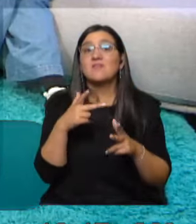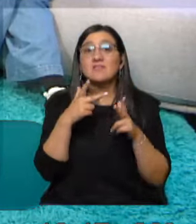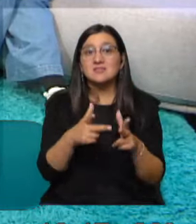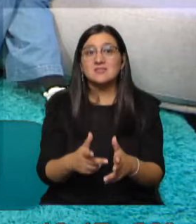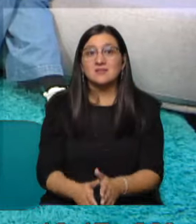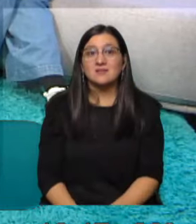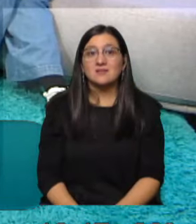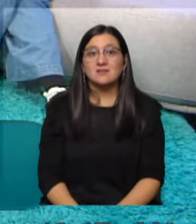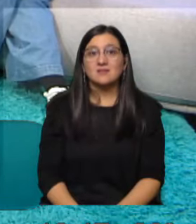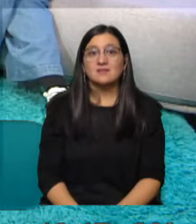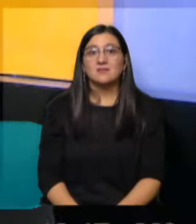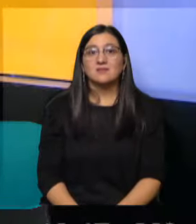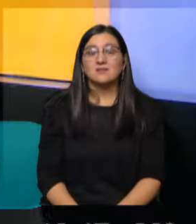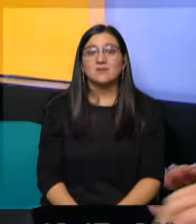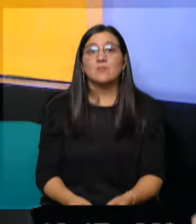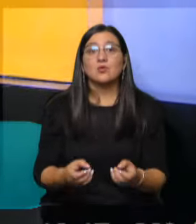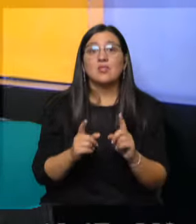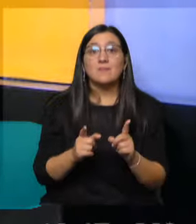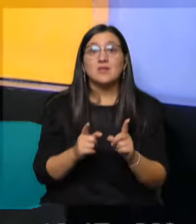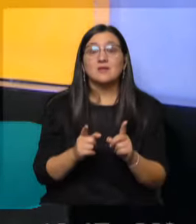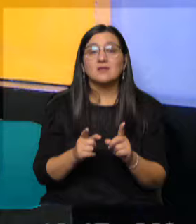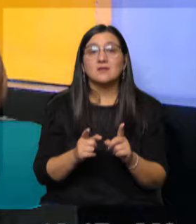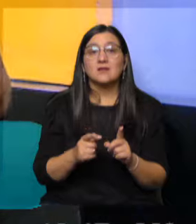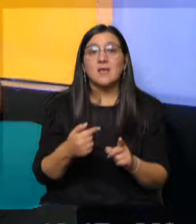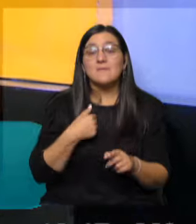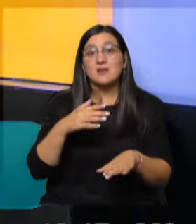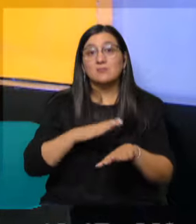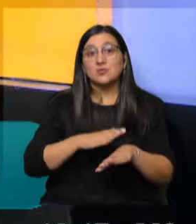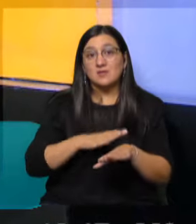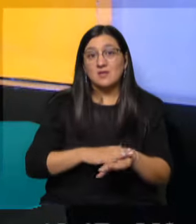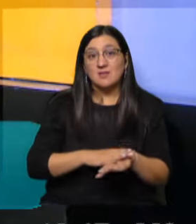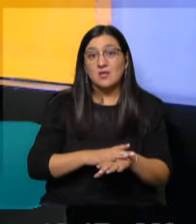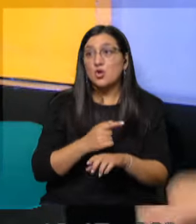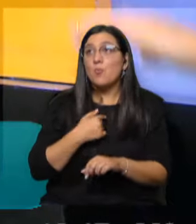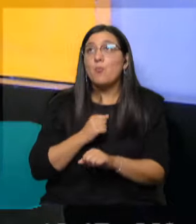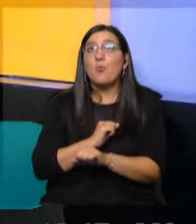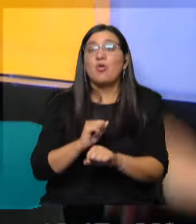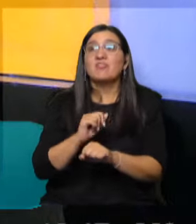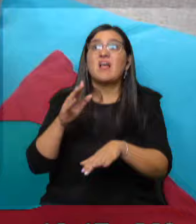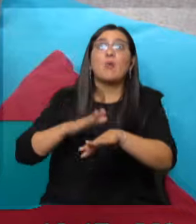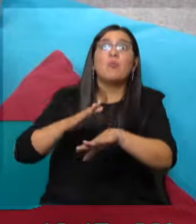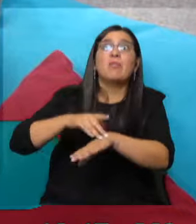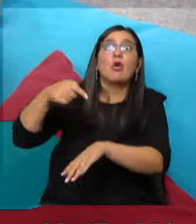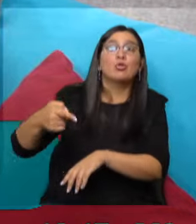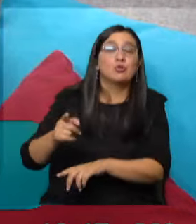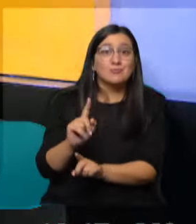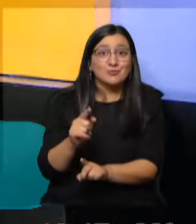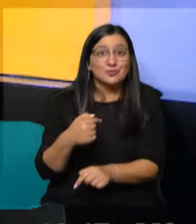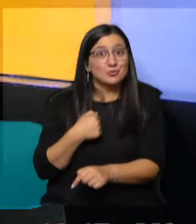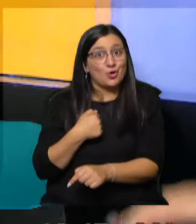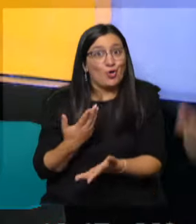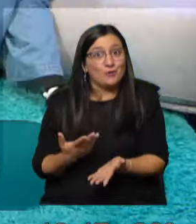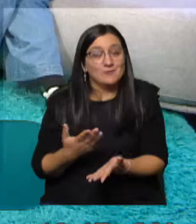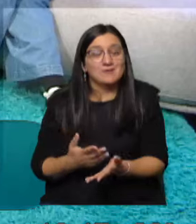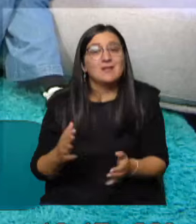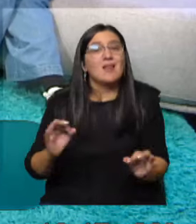¿no? Y con todo lo que implica, porque también implica el hecho de que es mi responsabilidad. O sea, no le puedo echar la culpa a nadie. Ah, no, ahora ya está. Ahora ¿no? soy yo.